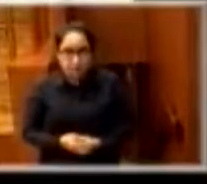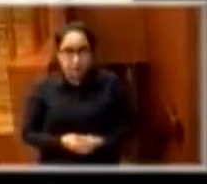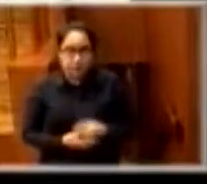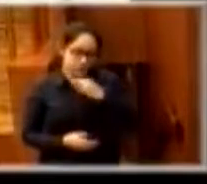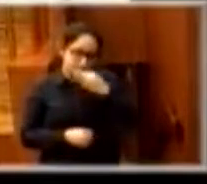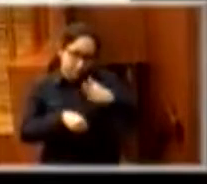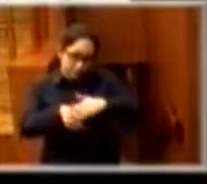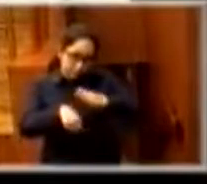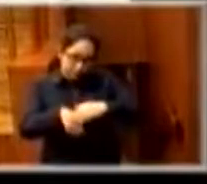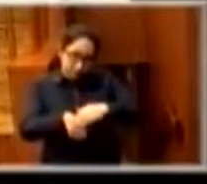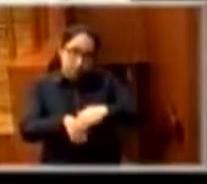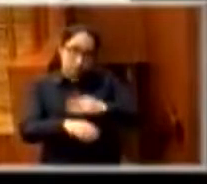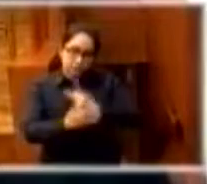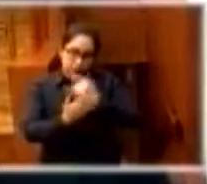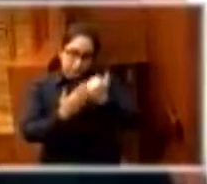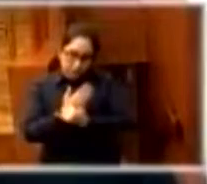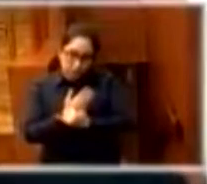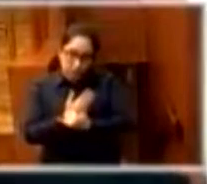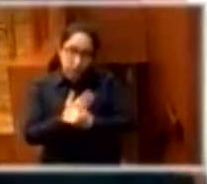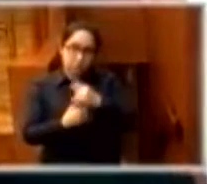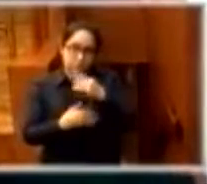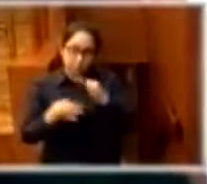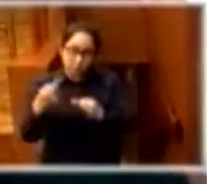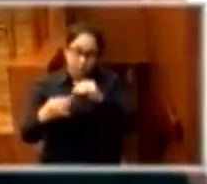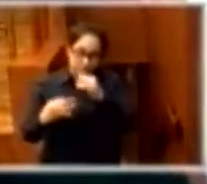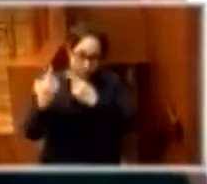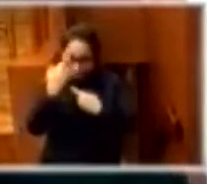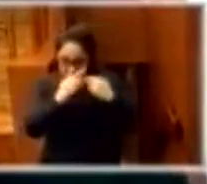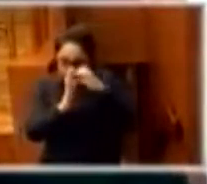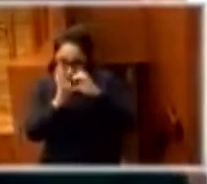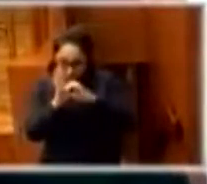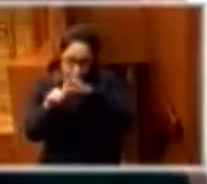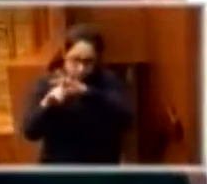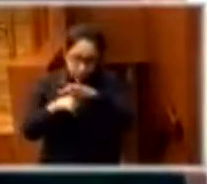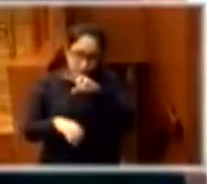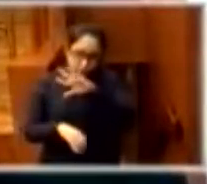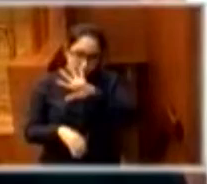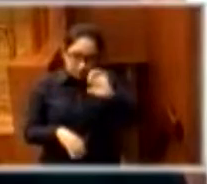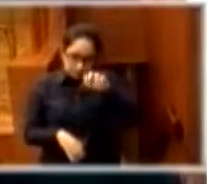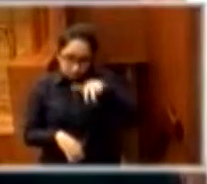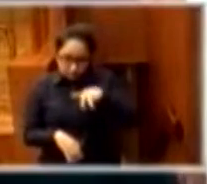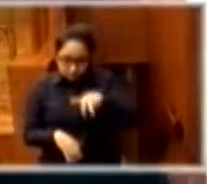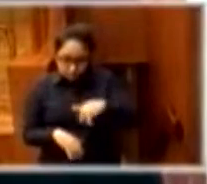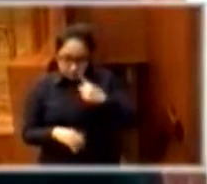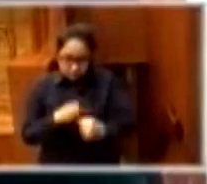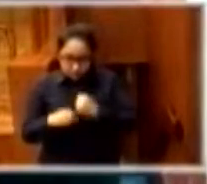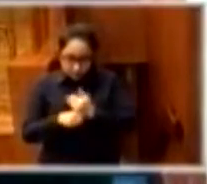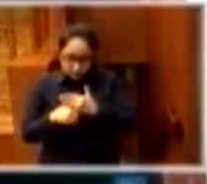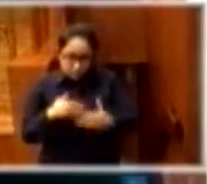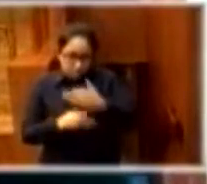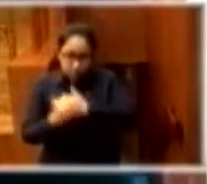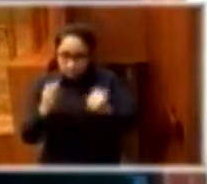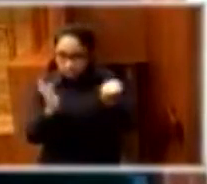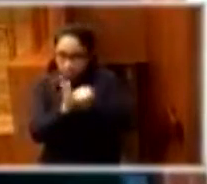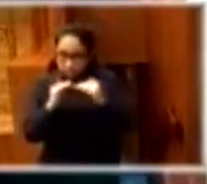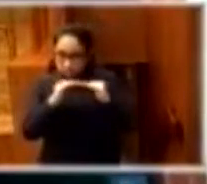Magistrado presidente, le informo que el proyecto de resolución del juicio de revisión constitucional electoral 518 de la presente anualidad fue aprobado por